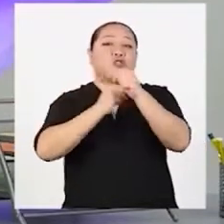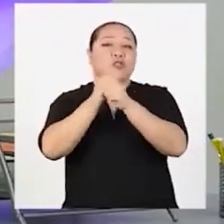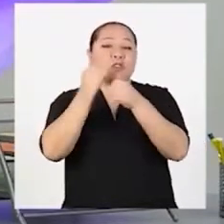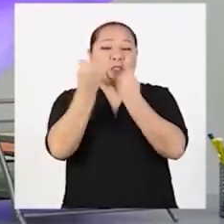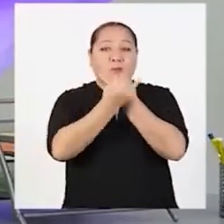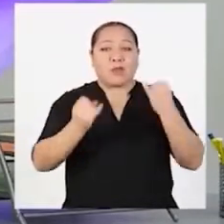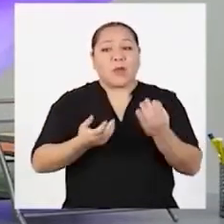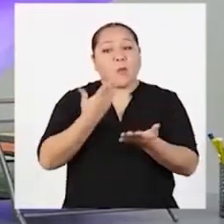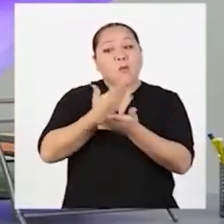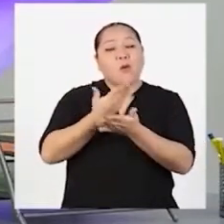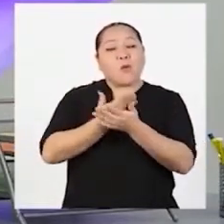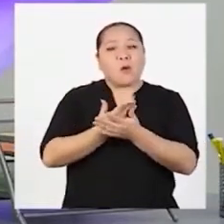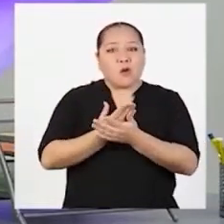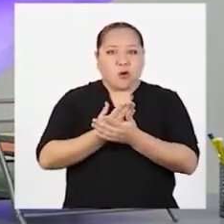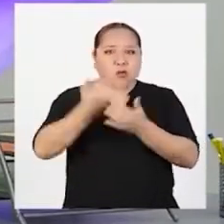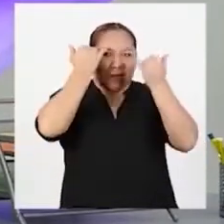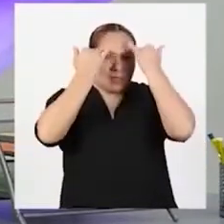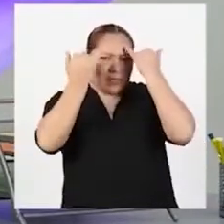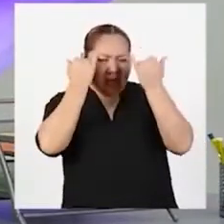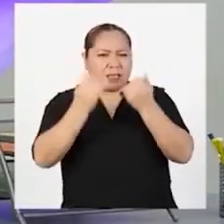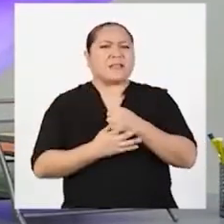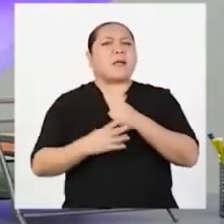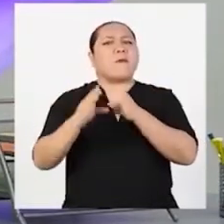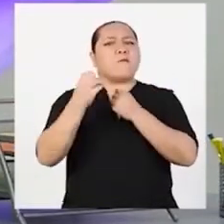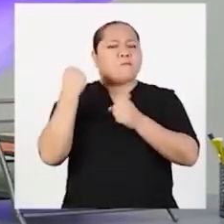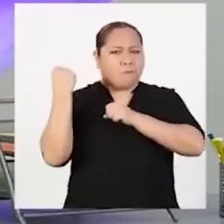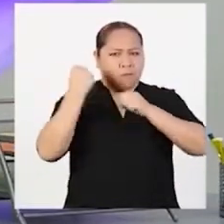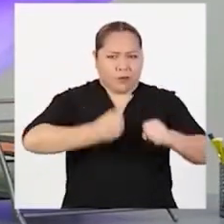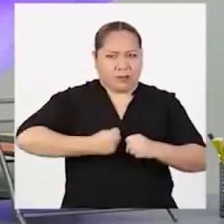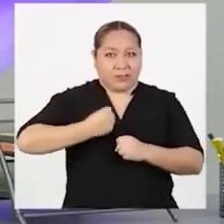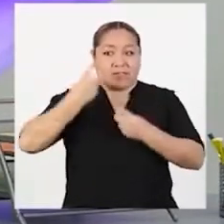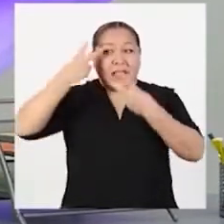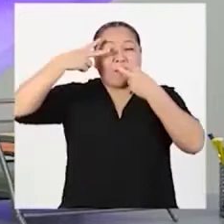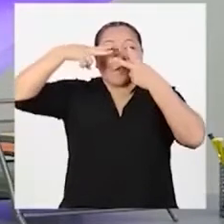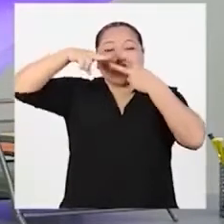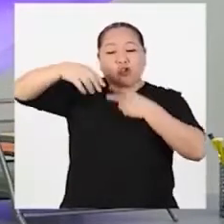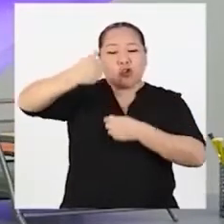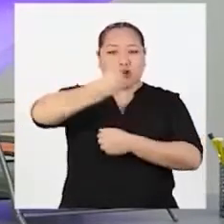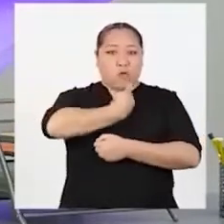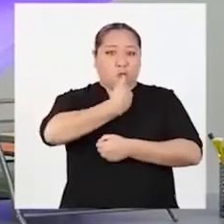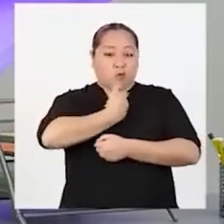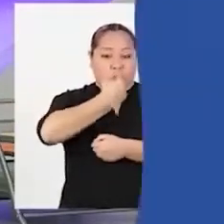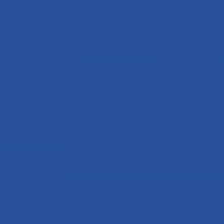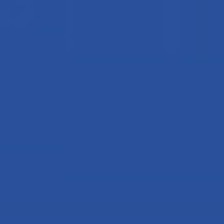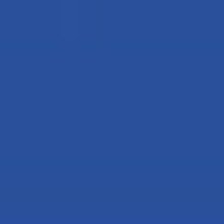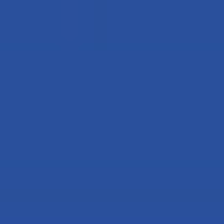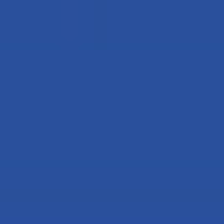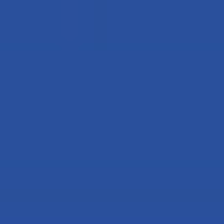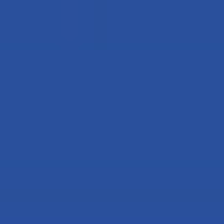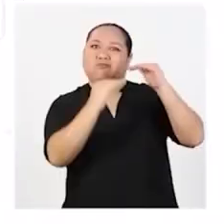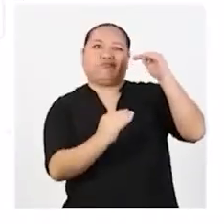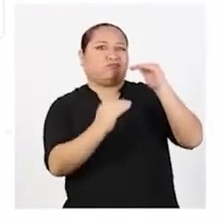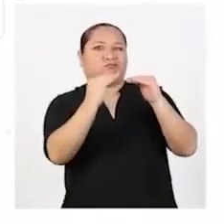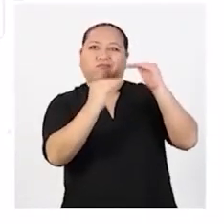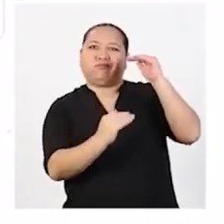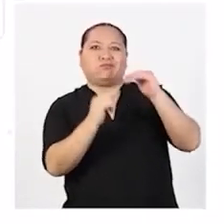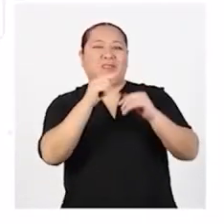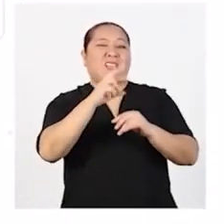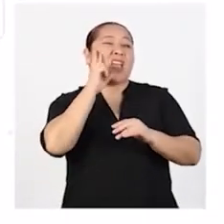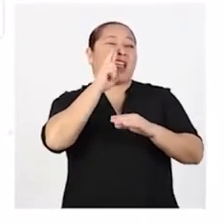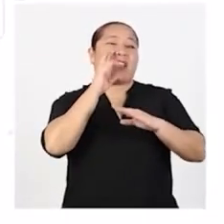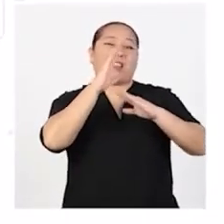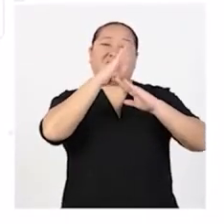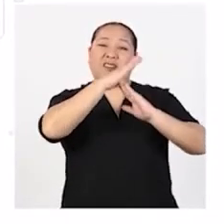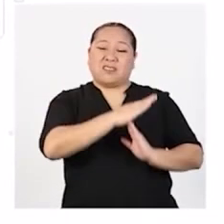me ha quedado como conclusión y que ustedes pueden considerar como un paso más en su camino de aprendizaje. Debemos sustentar